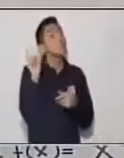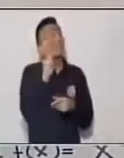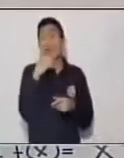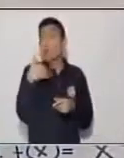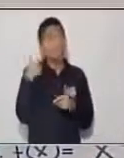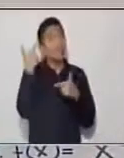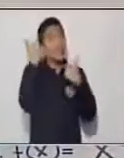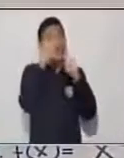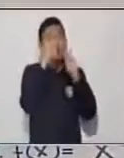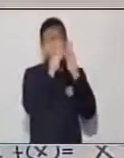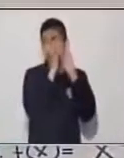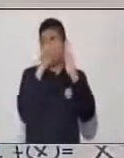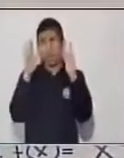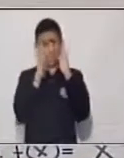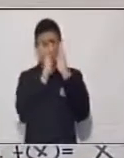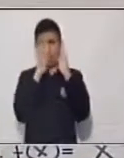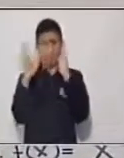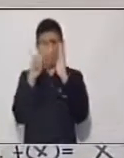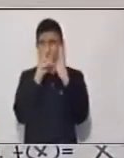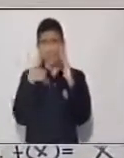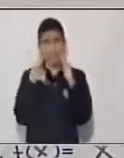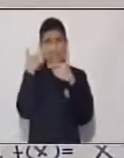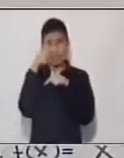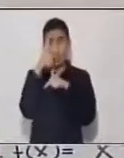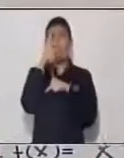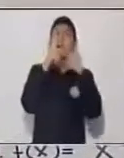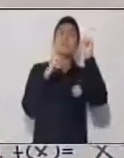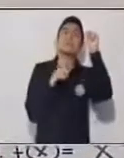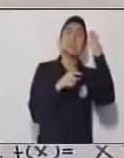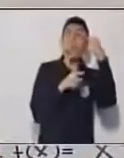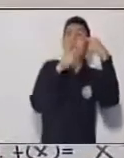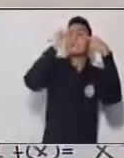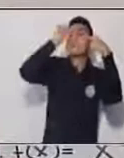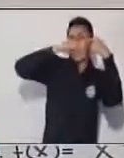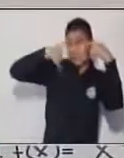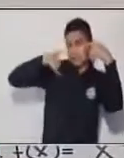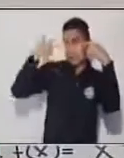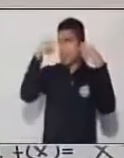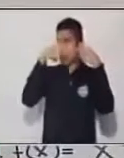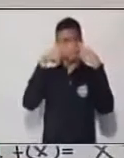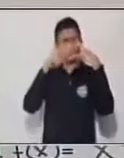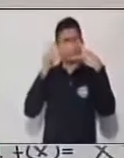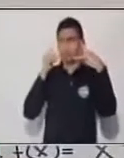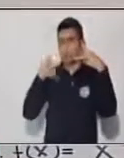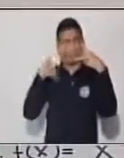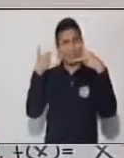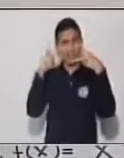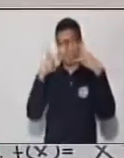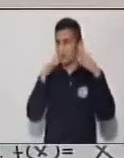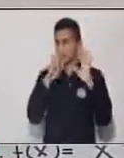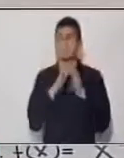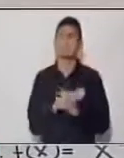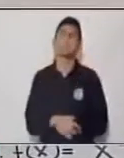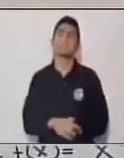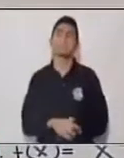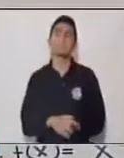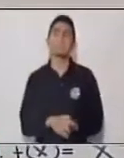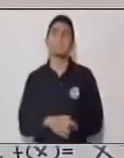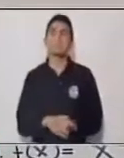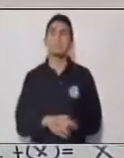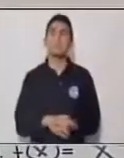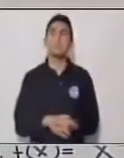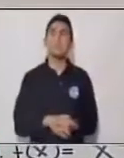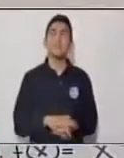tiene límites, es algo bien sencillo. Una sí tiene límites y otra no tiene. Muy bien.